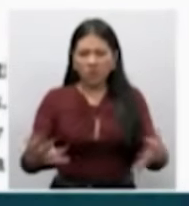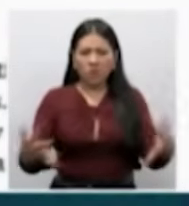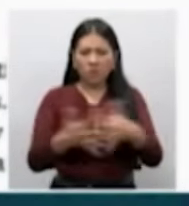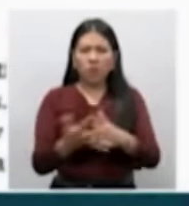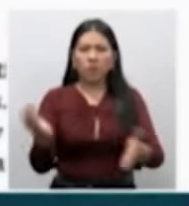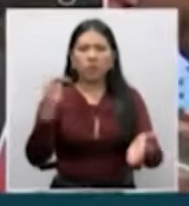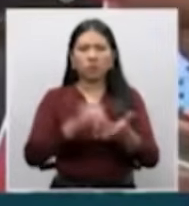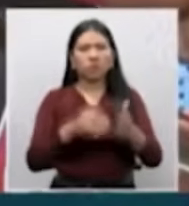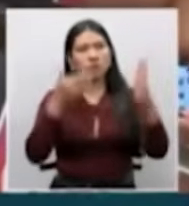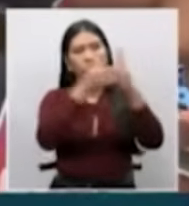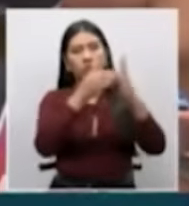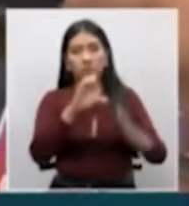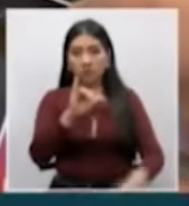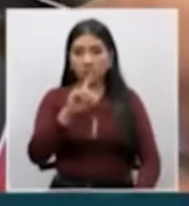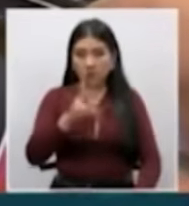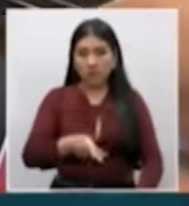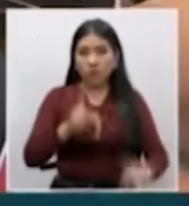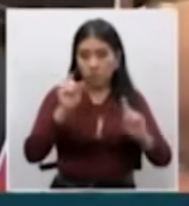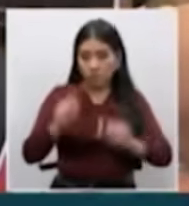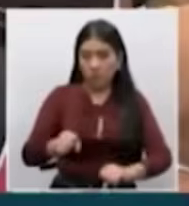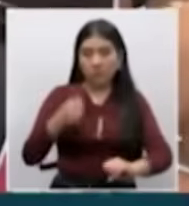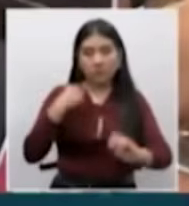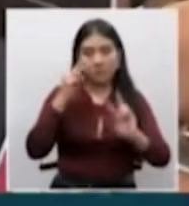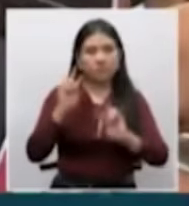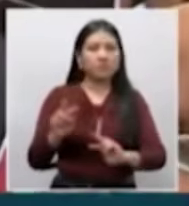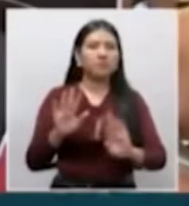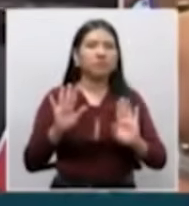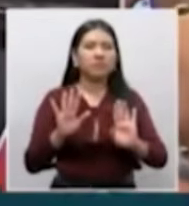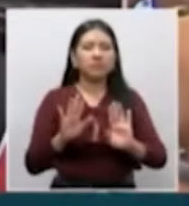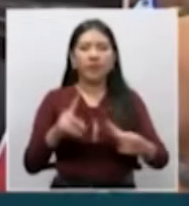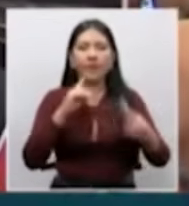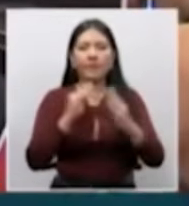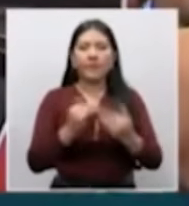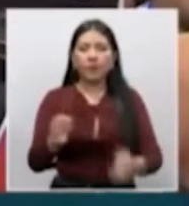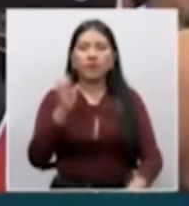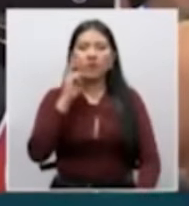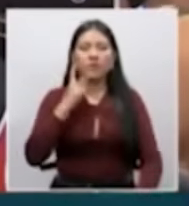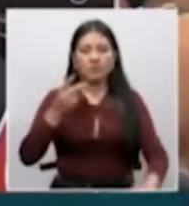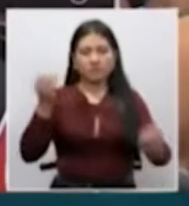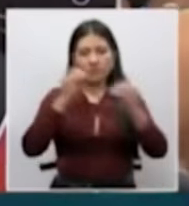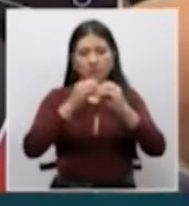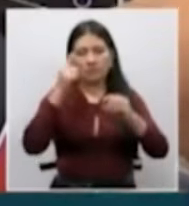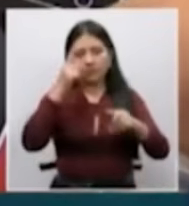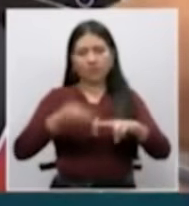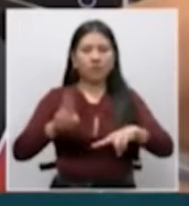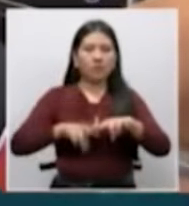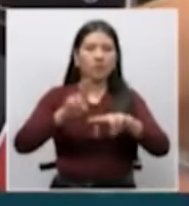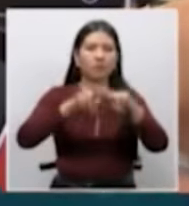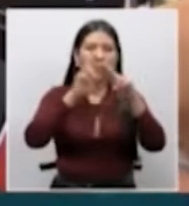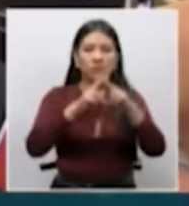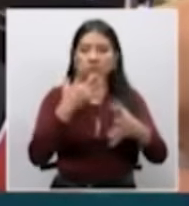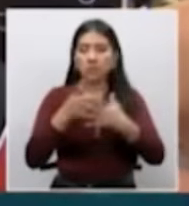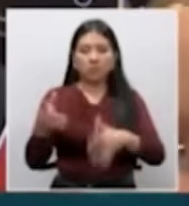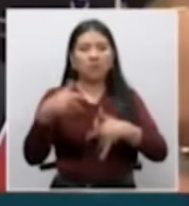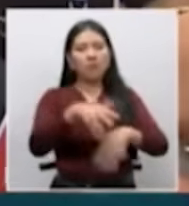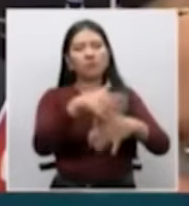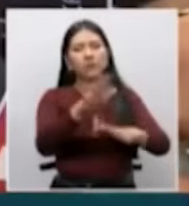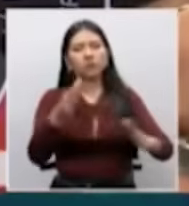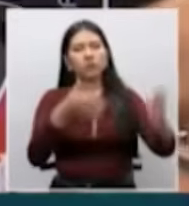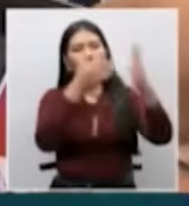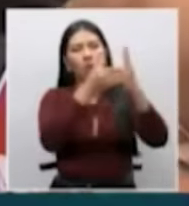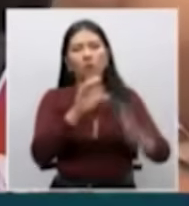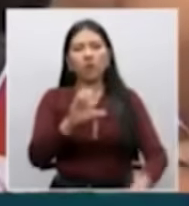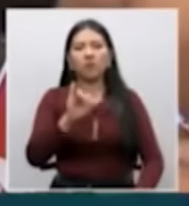cidh esperemos que el expresidente Morales no encabece no un bloqueo una marcha a la seh con esta